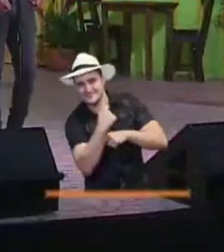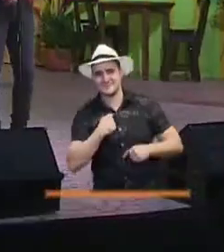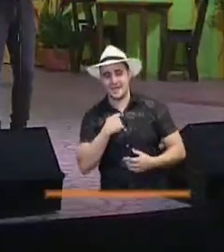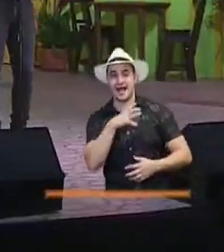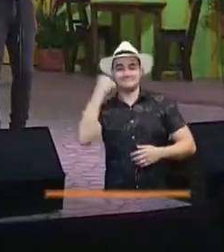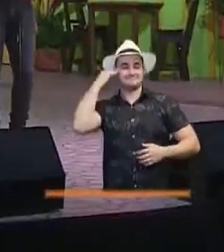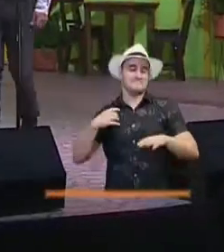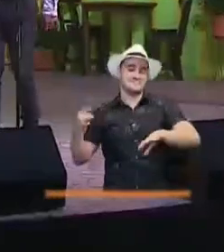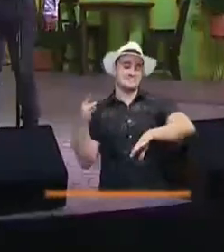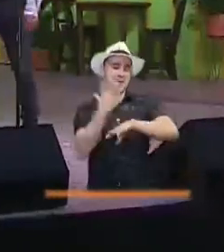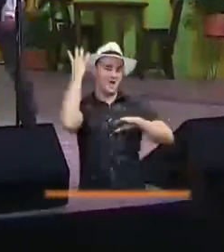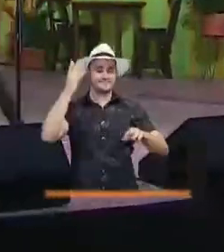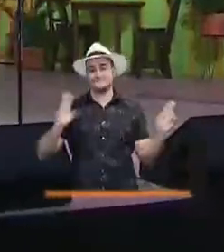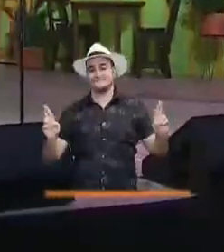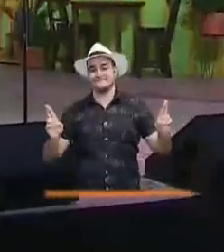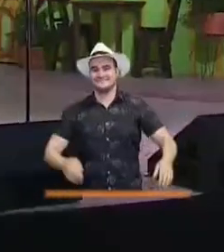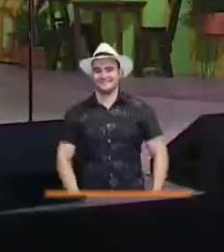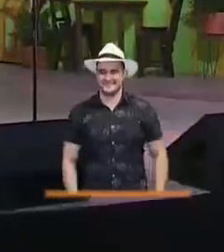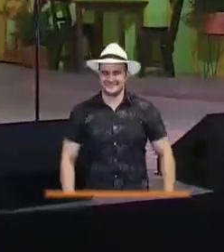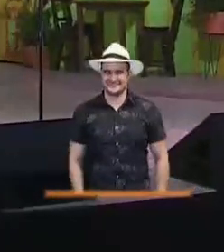trovando bien.